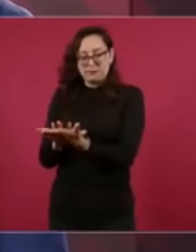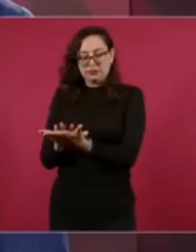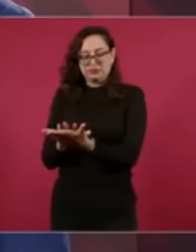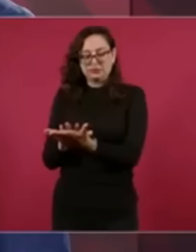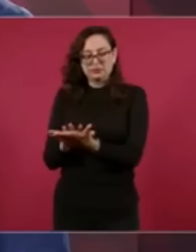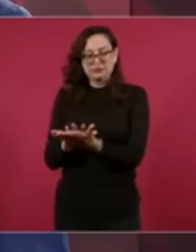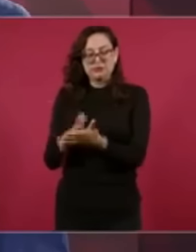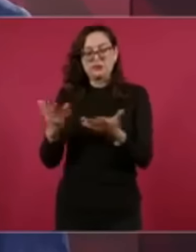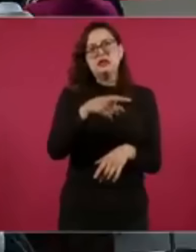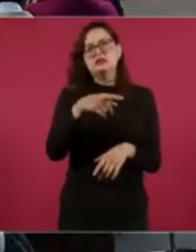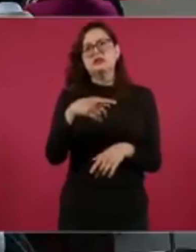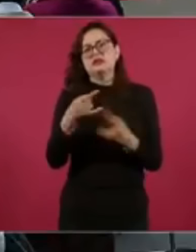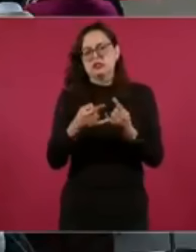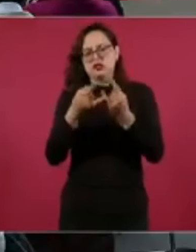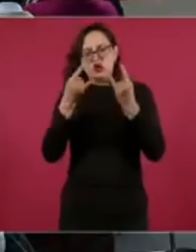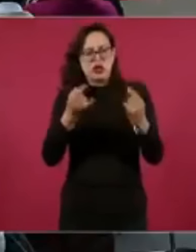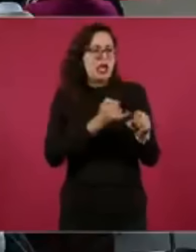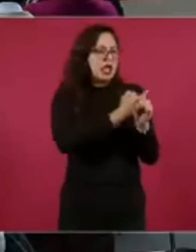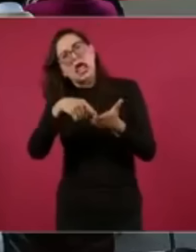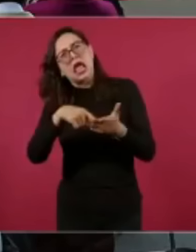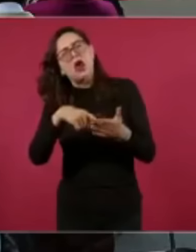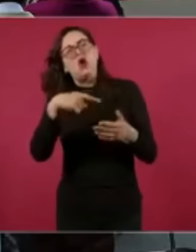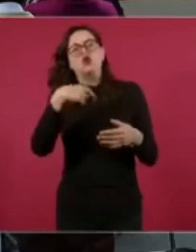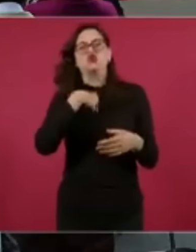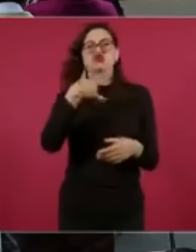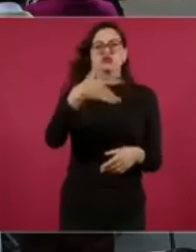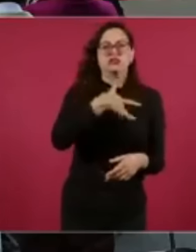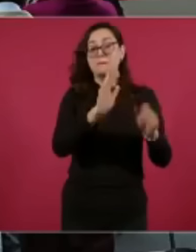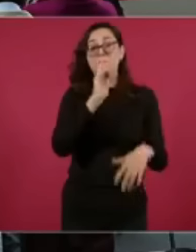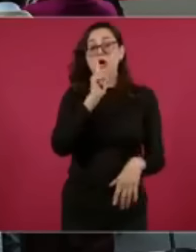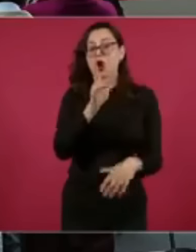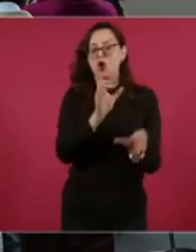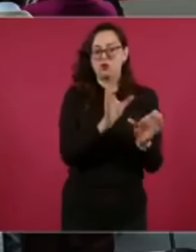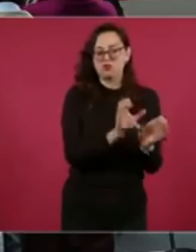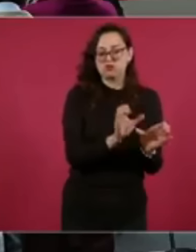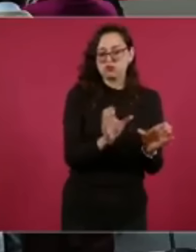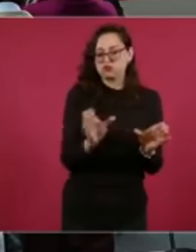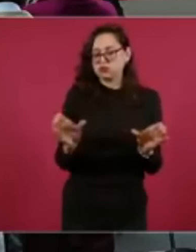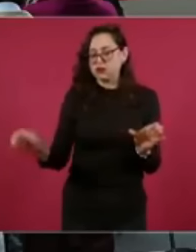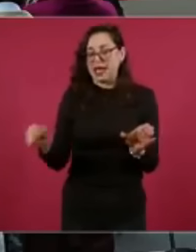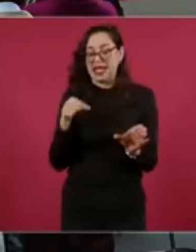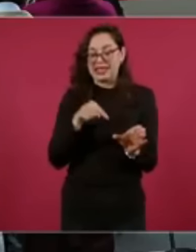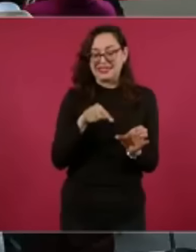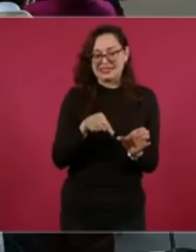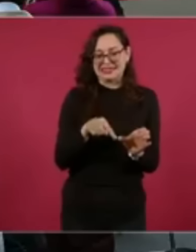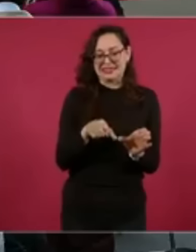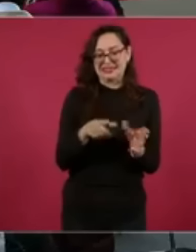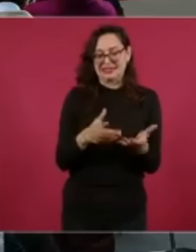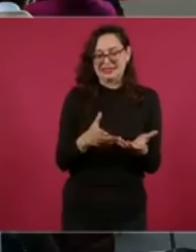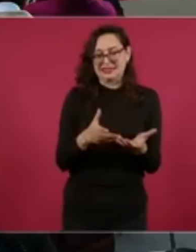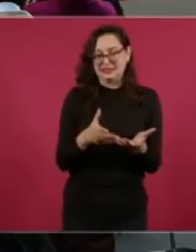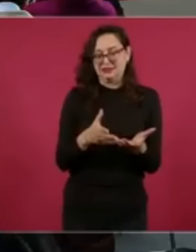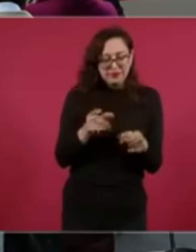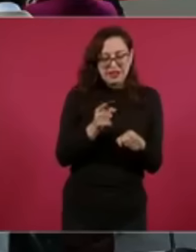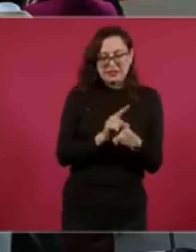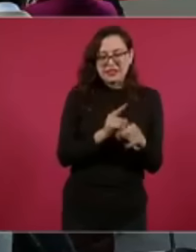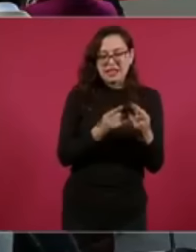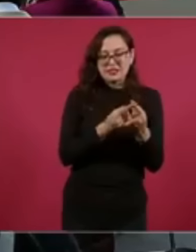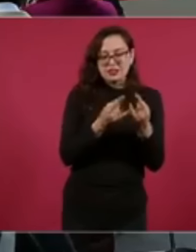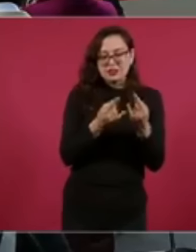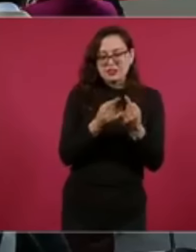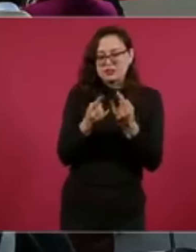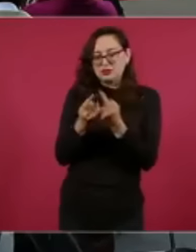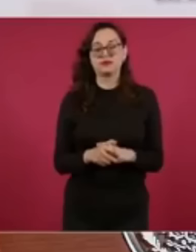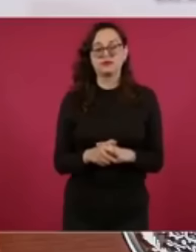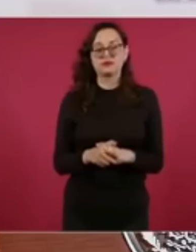irse a interpretaciones, yo recomiendo esos tomos, porque Taracena, además de que vivió